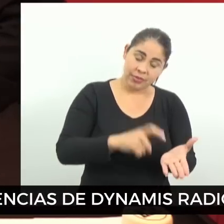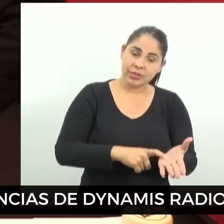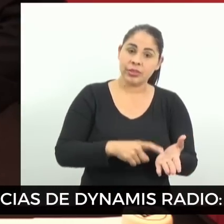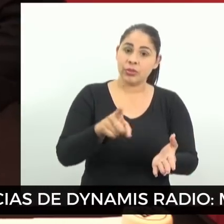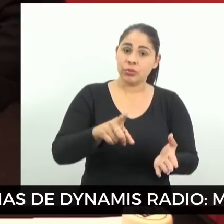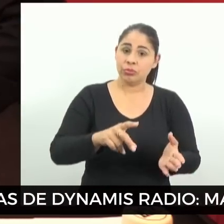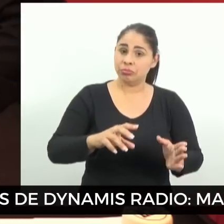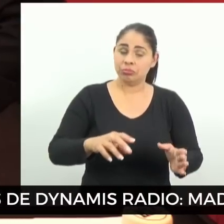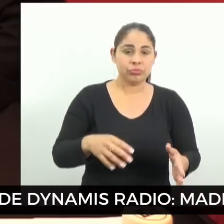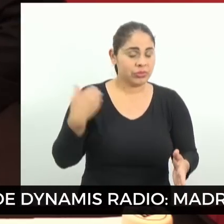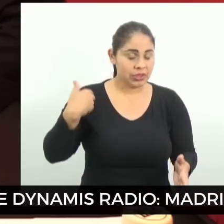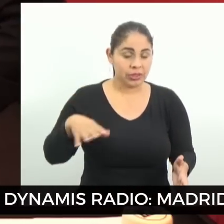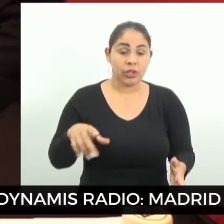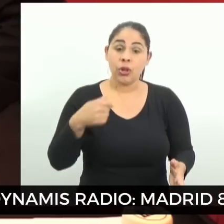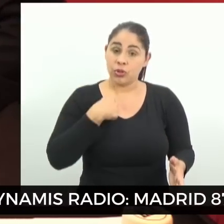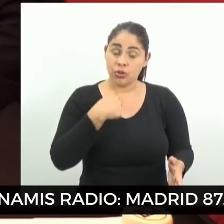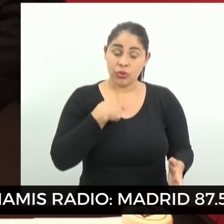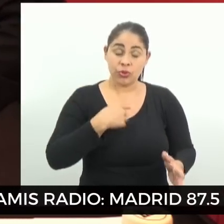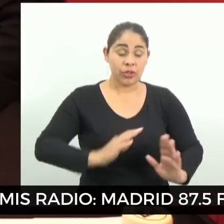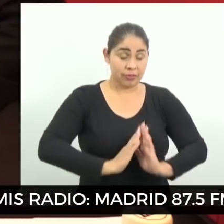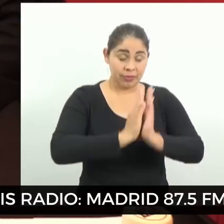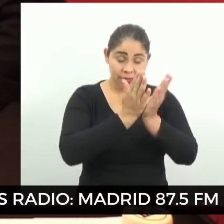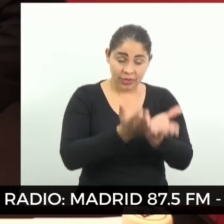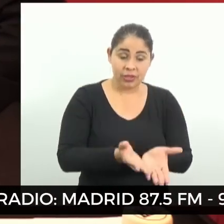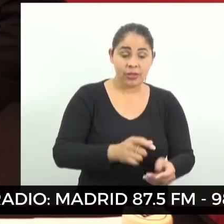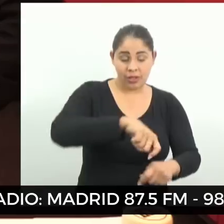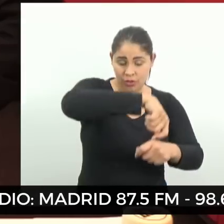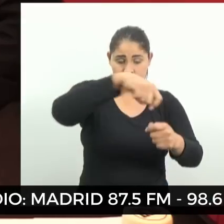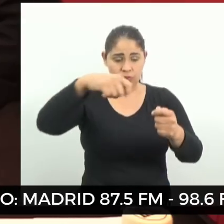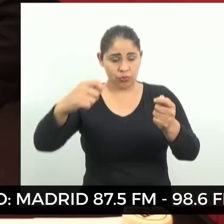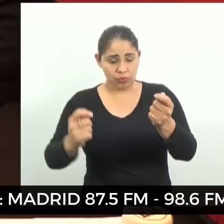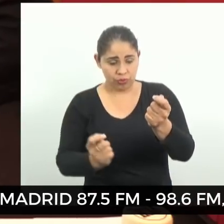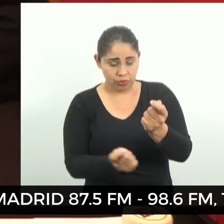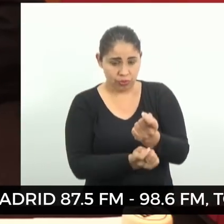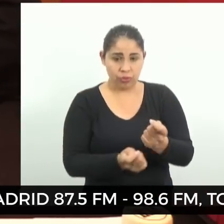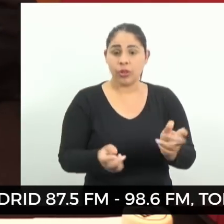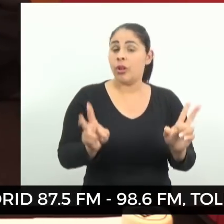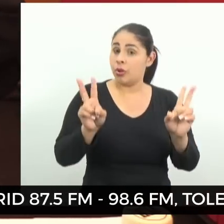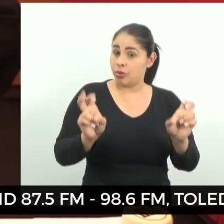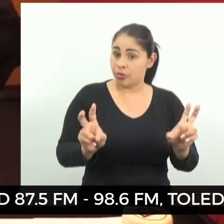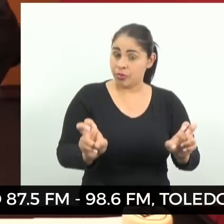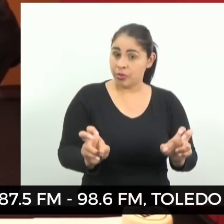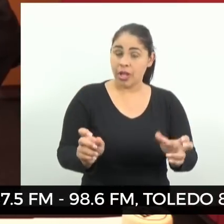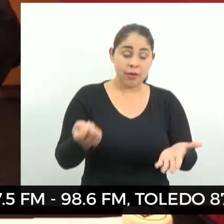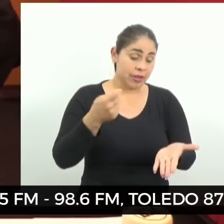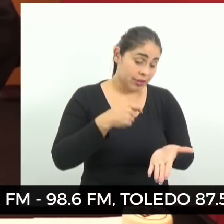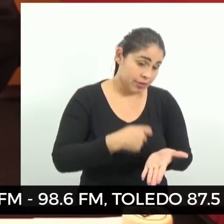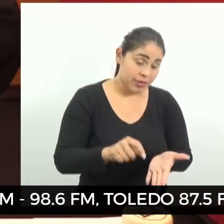Yo te regalo una Biblia con cremallera, una Biblia preciosa, con una